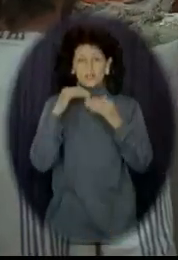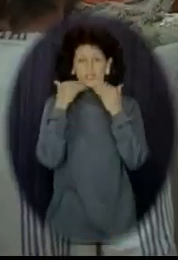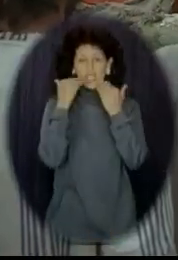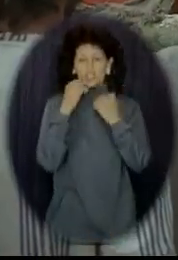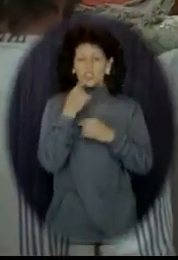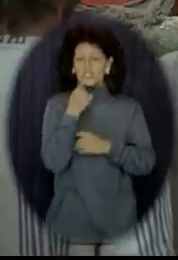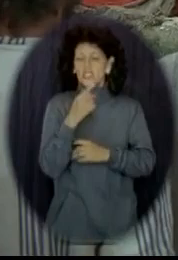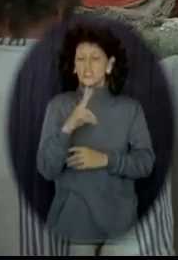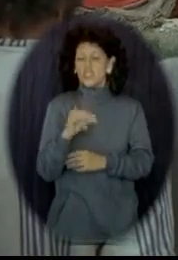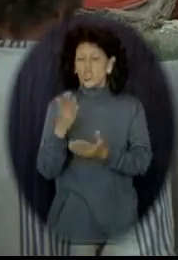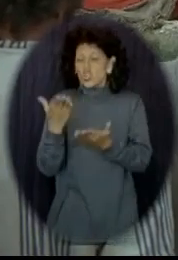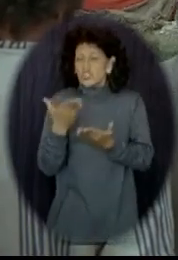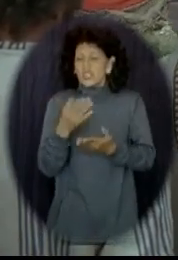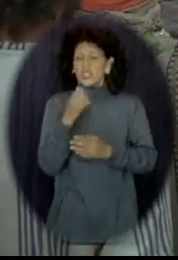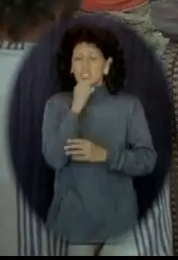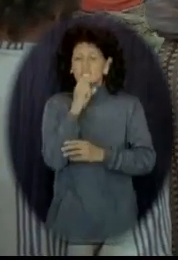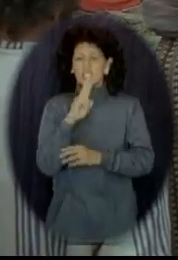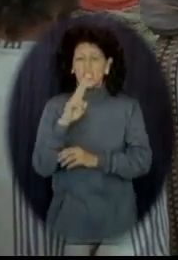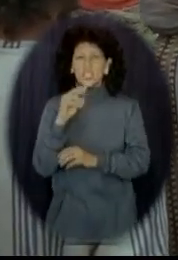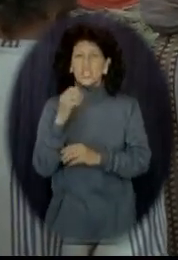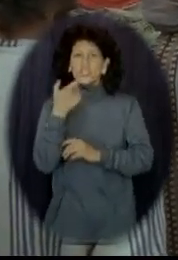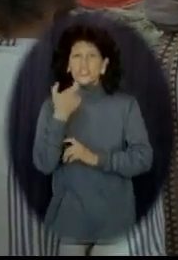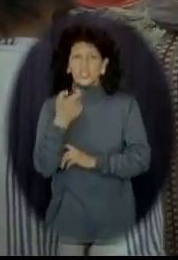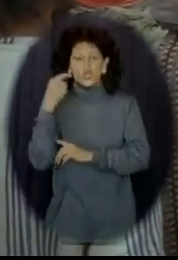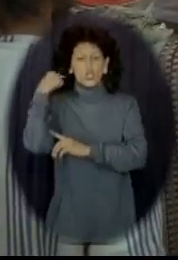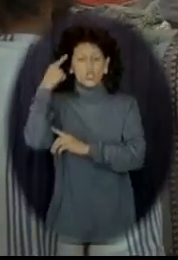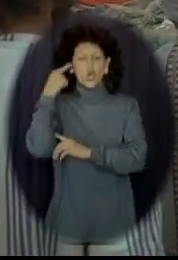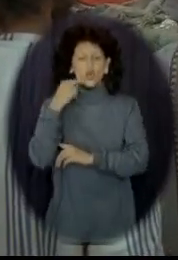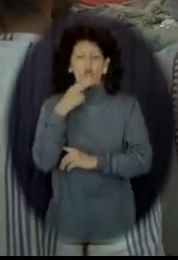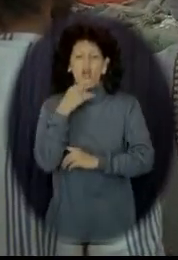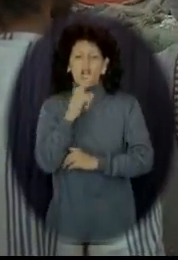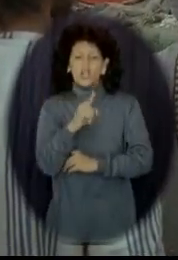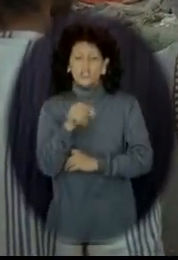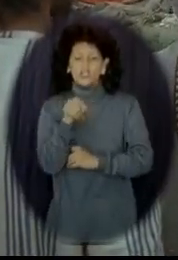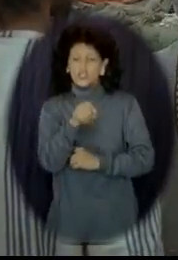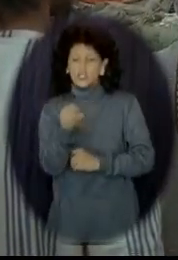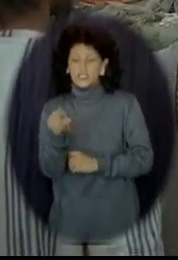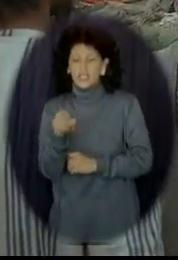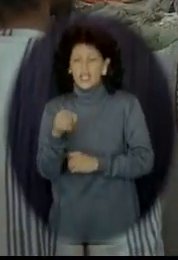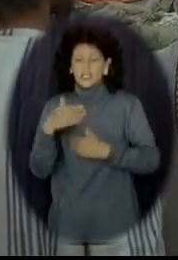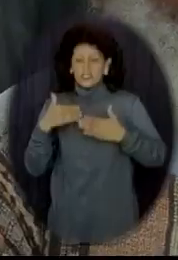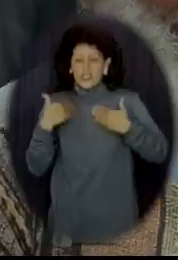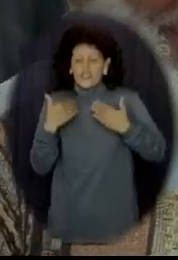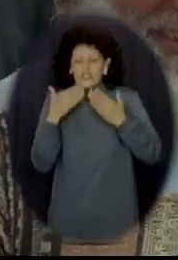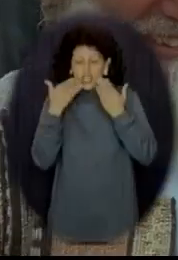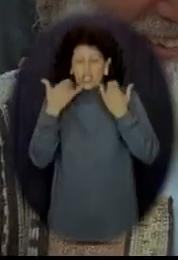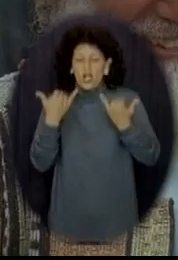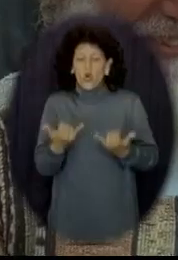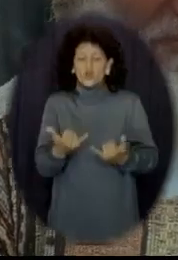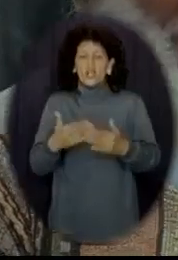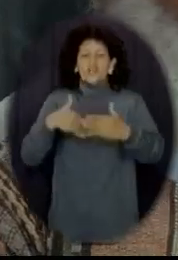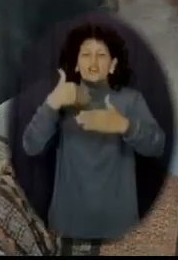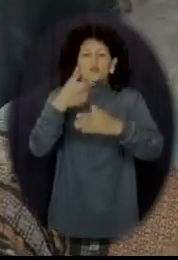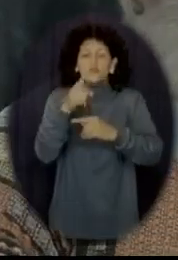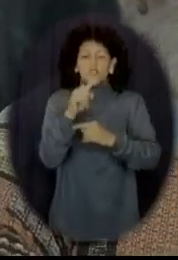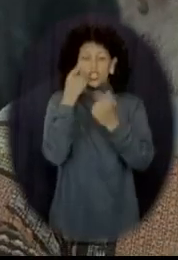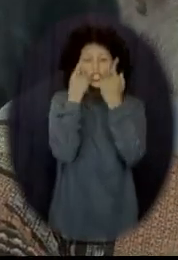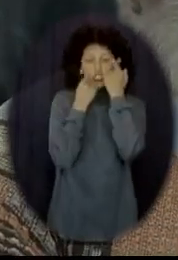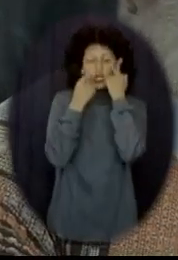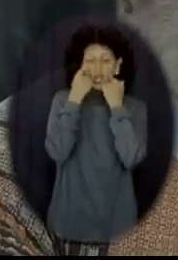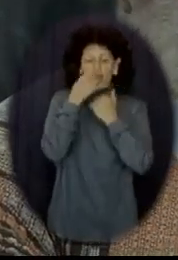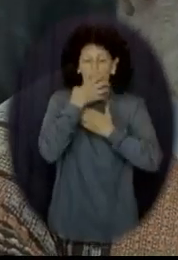Debe estar loco. No quiere ser rico. ¡Ay de ustedes, los que ahora ríen! Pues van a llorar de